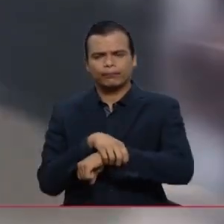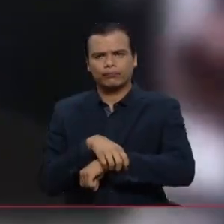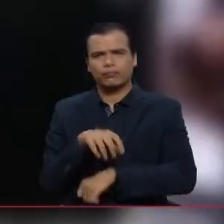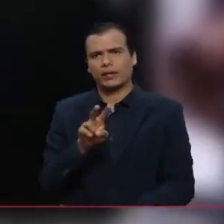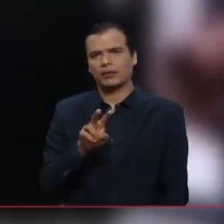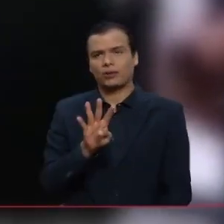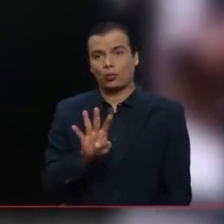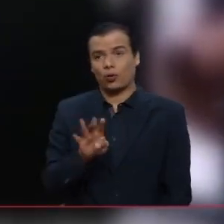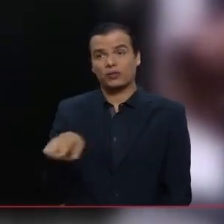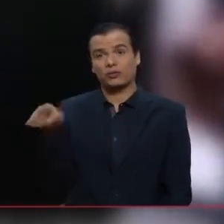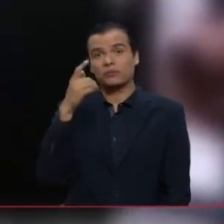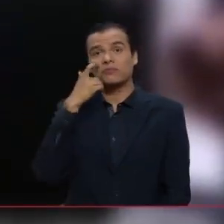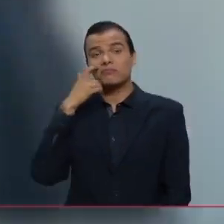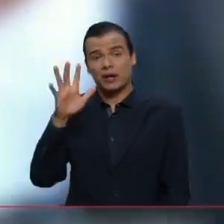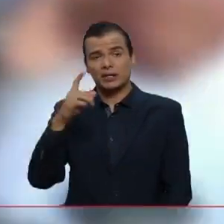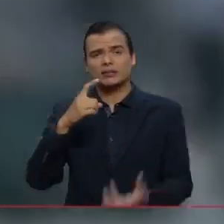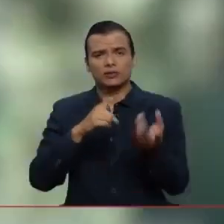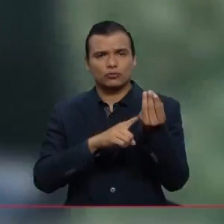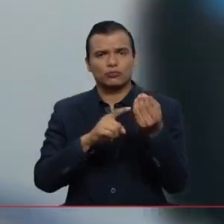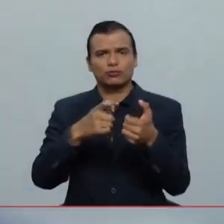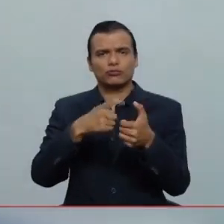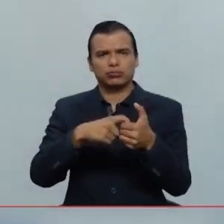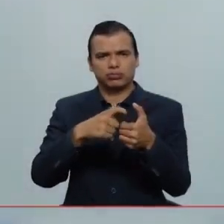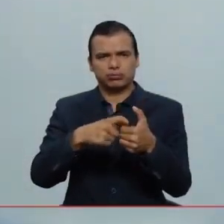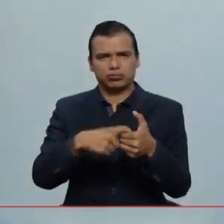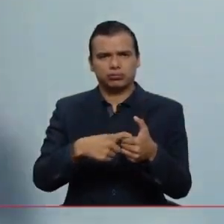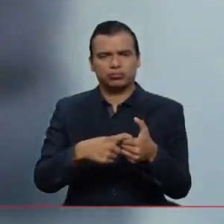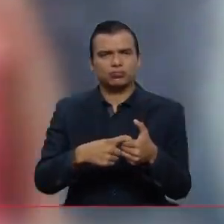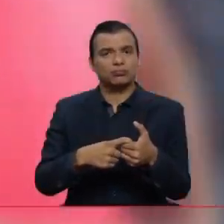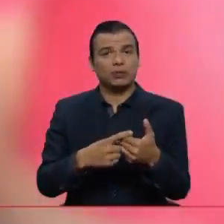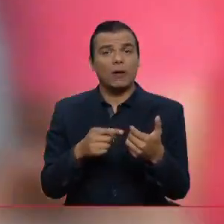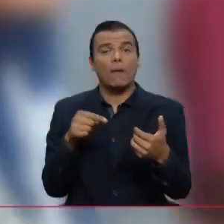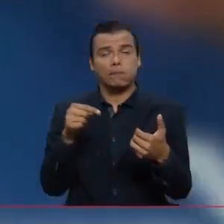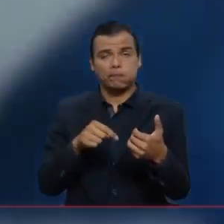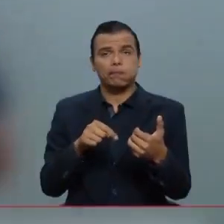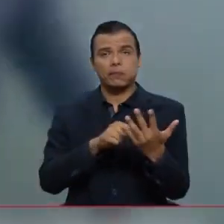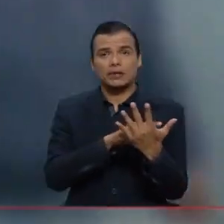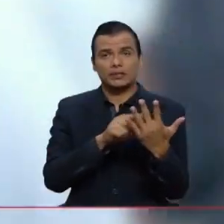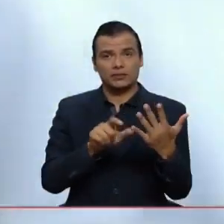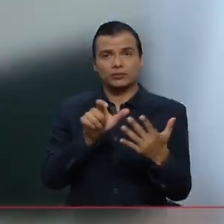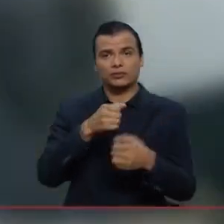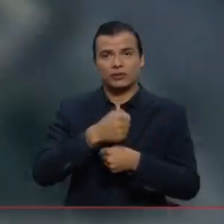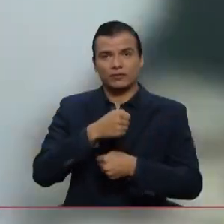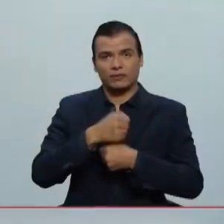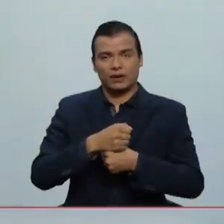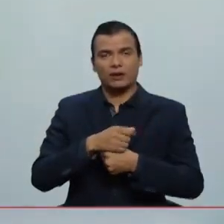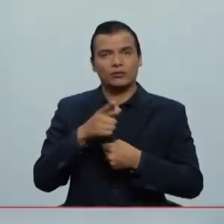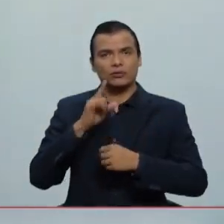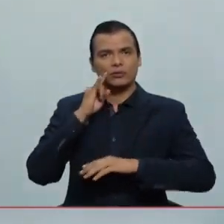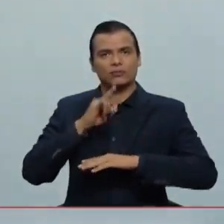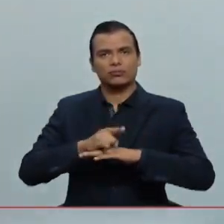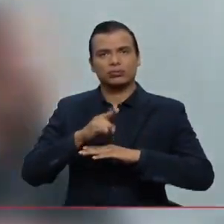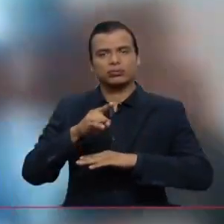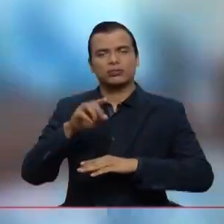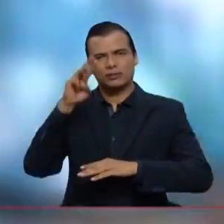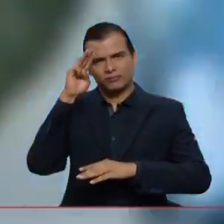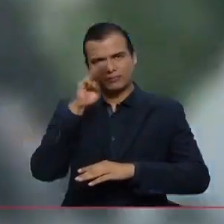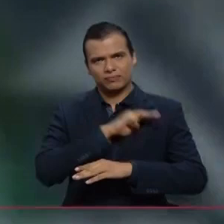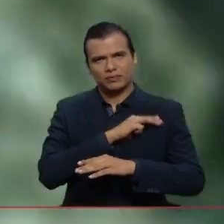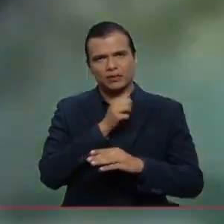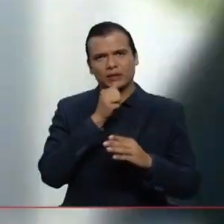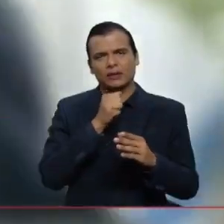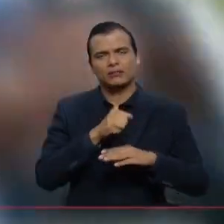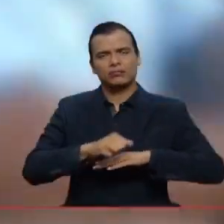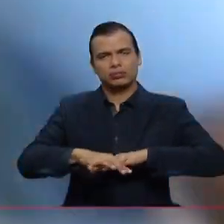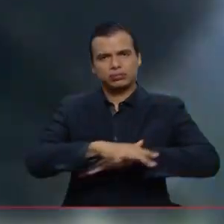presuntos integrantes de esta organización, entre ellos 5 funcionarios de la Armada Nacional y 1 de Migración Colombia. En las